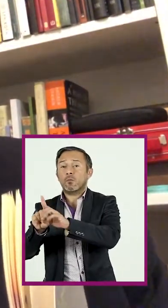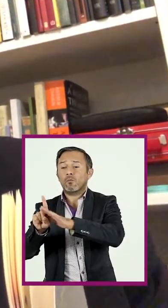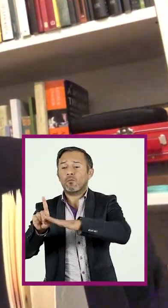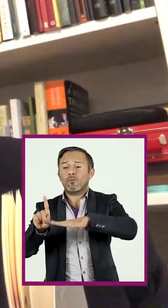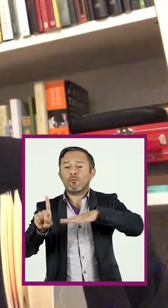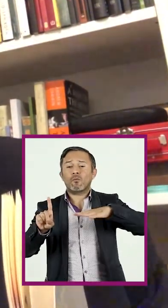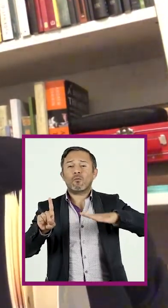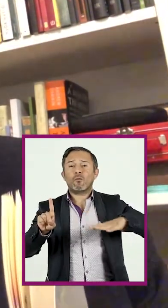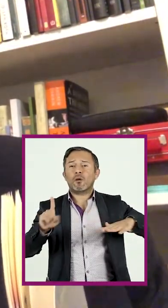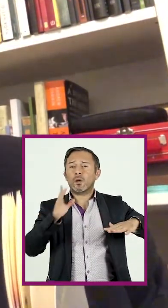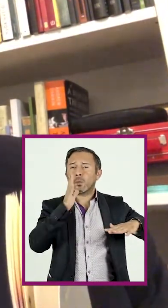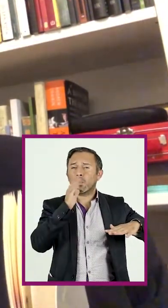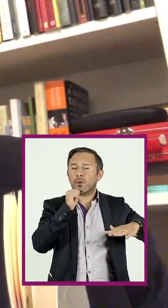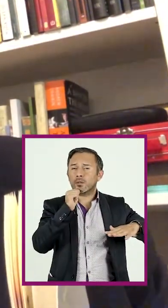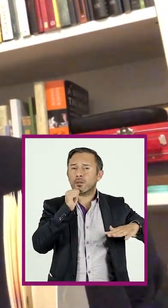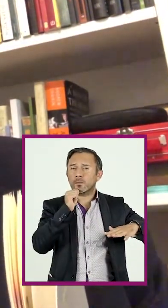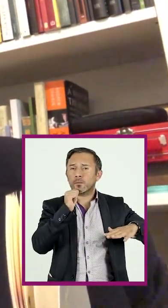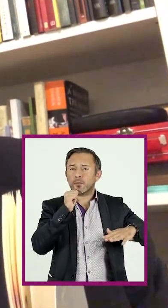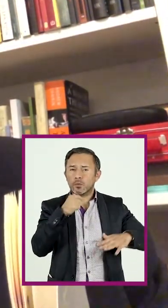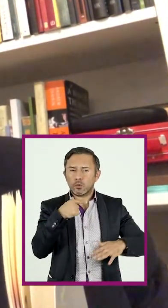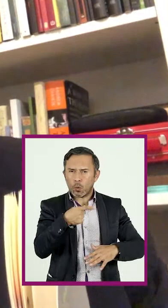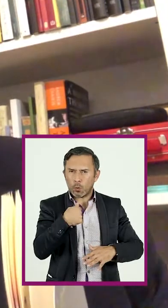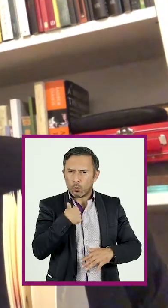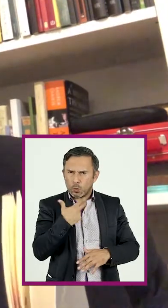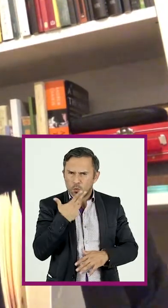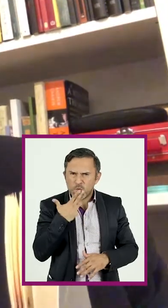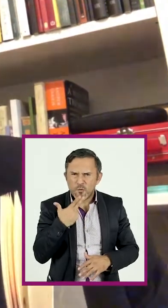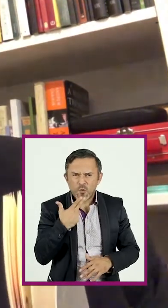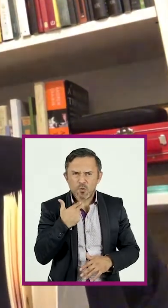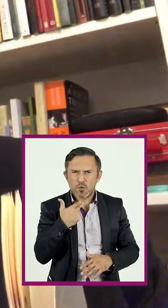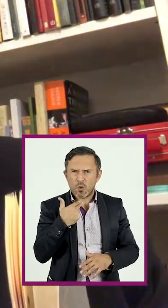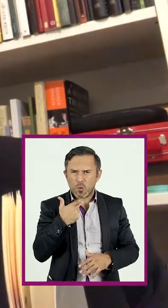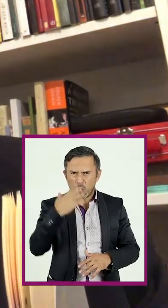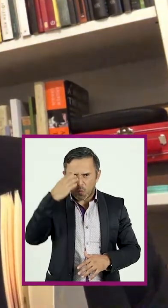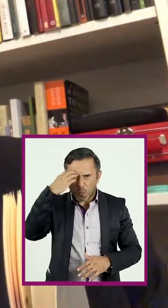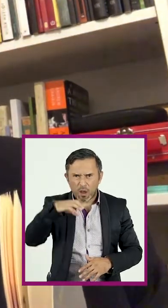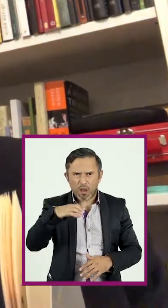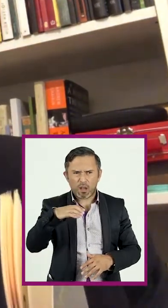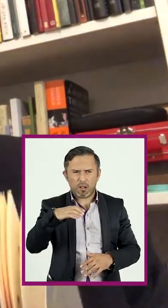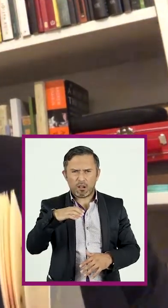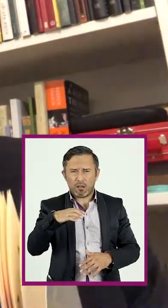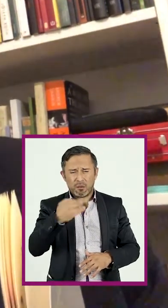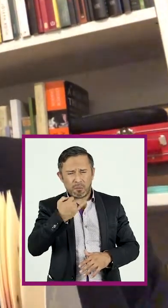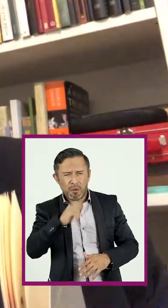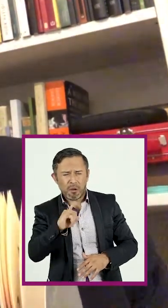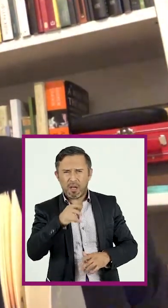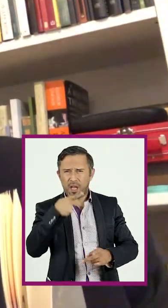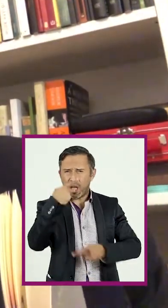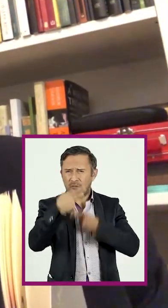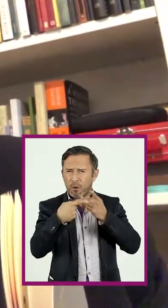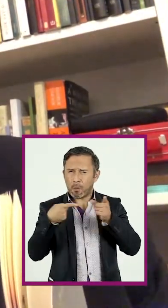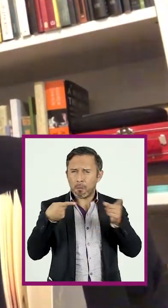volver. Intenté dulzura, dureza, ironía.